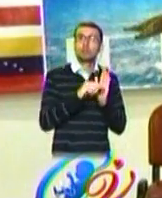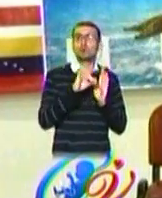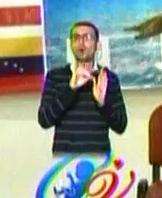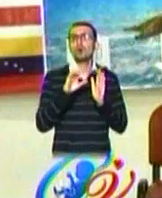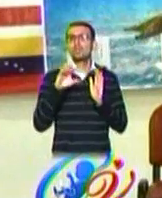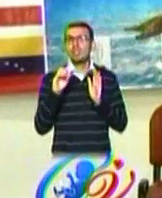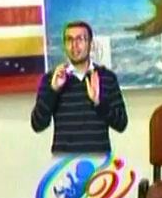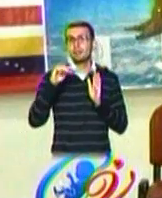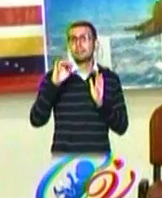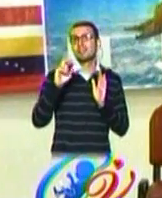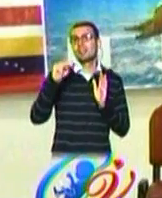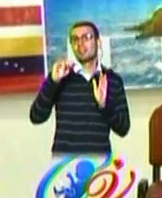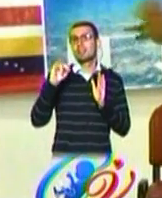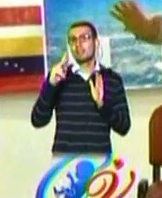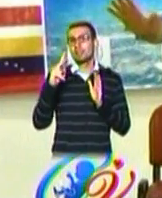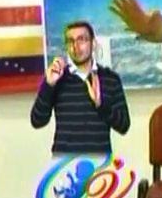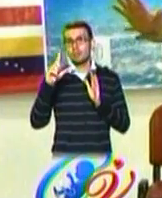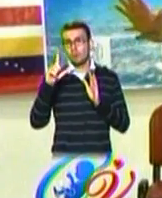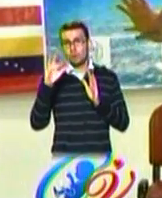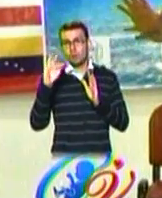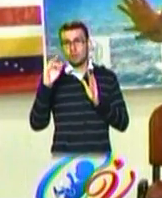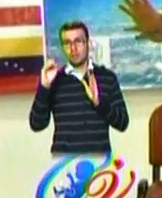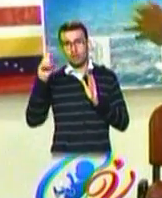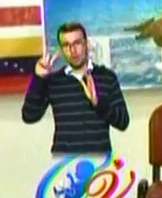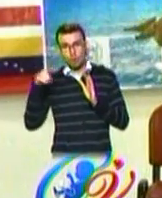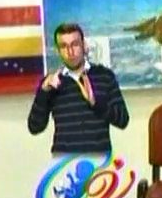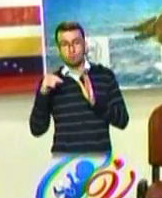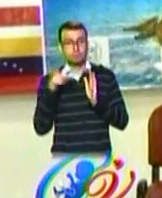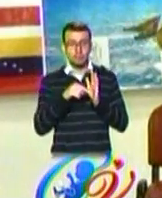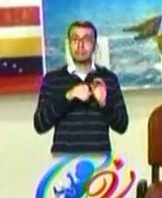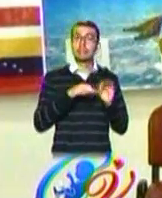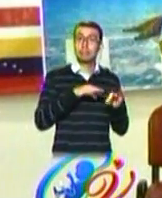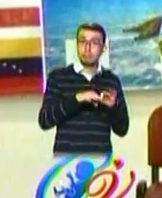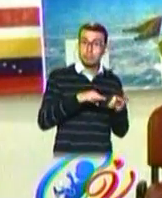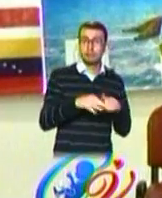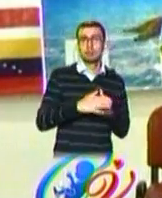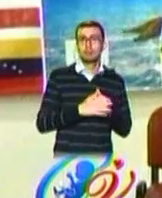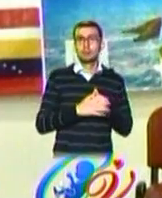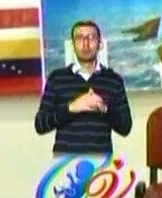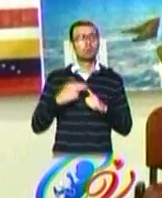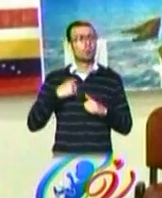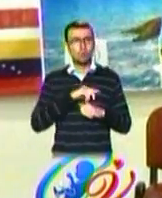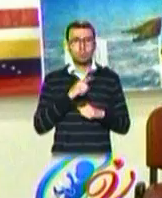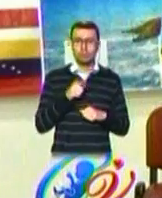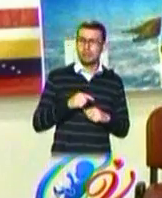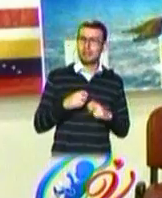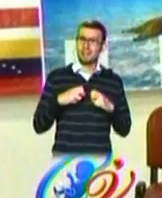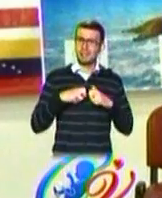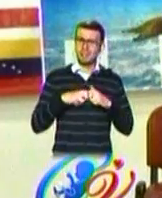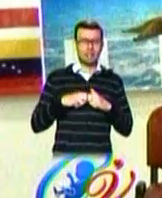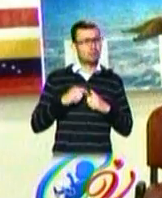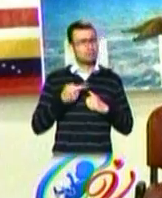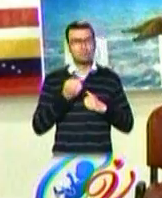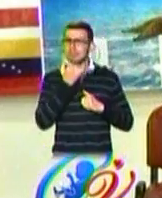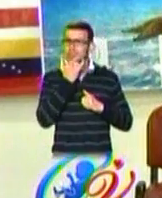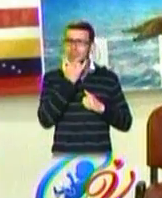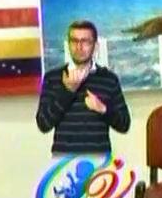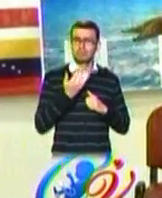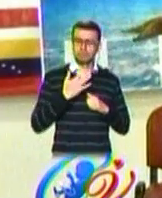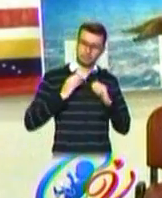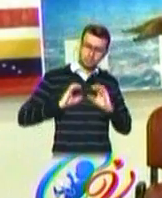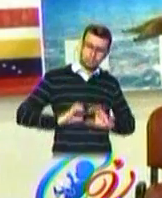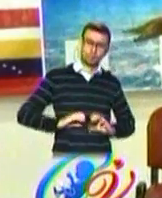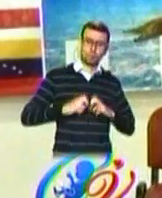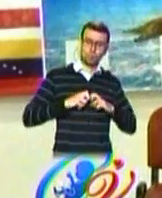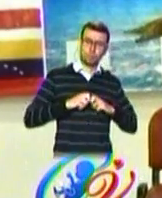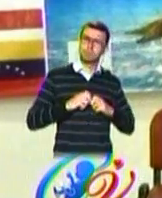está escrito en la semiología. ¿Qué es lo que pasa con nuestra energía? Resulta que nosotros